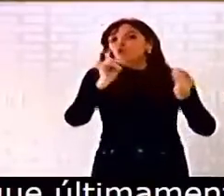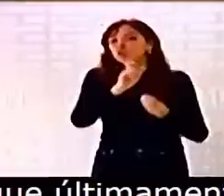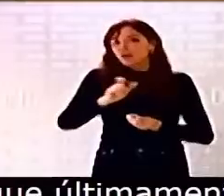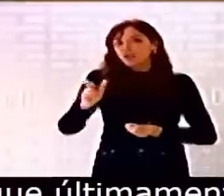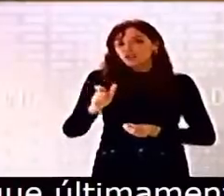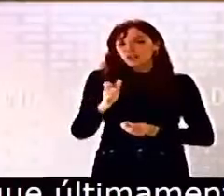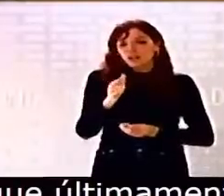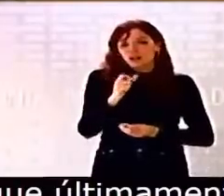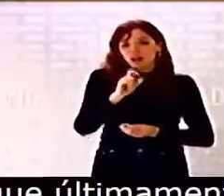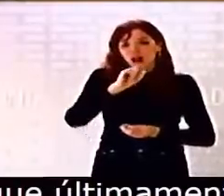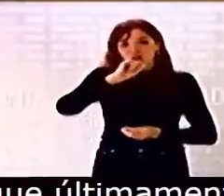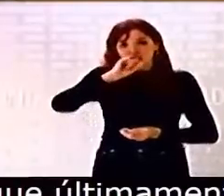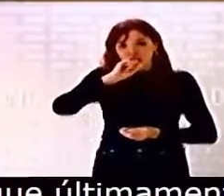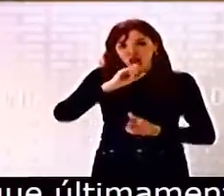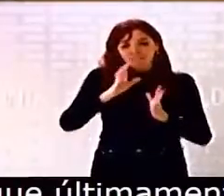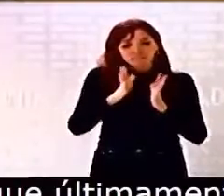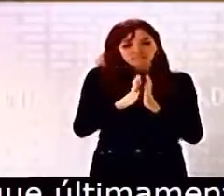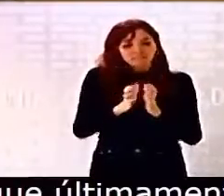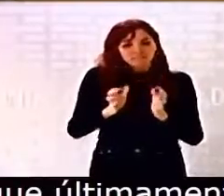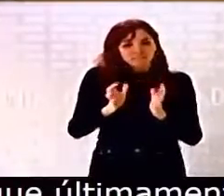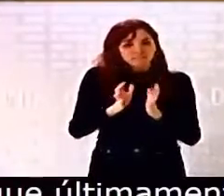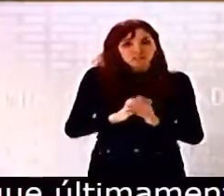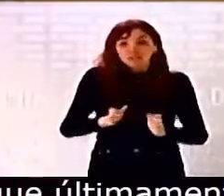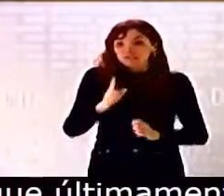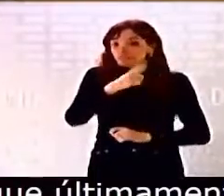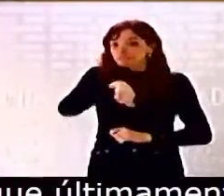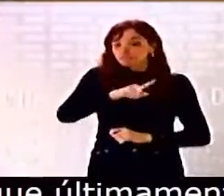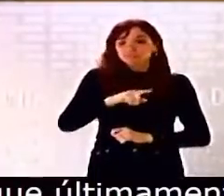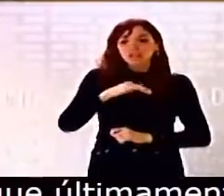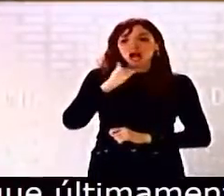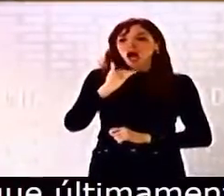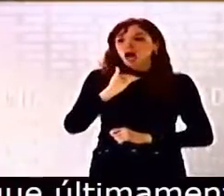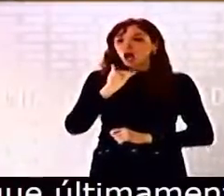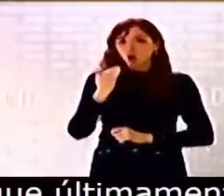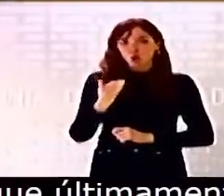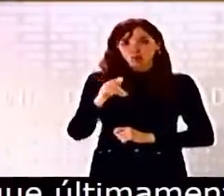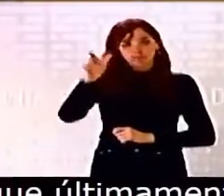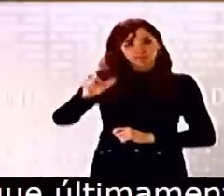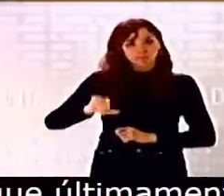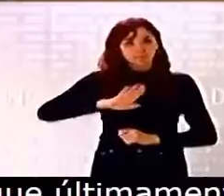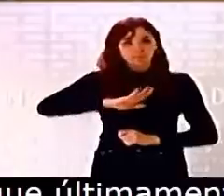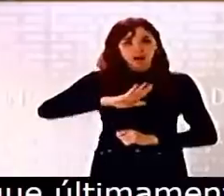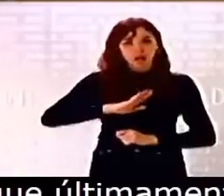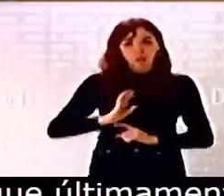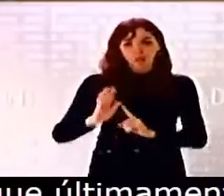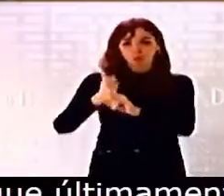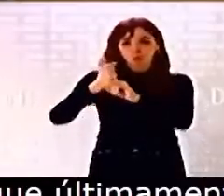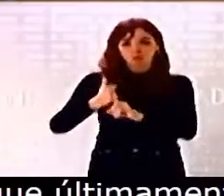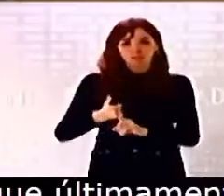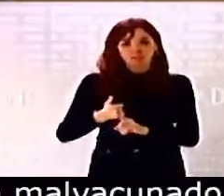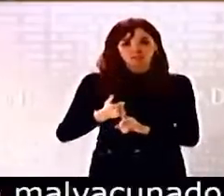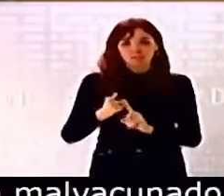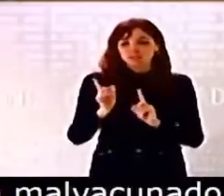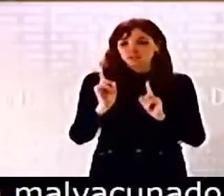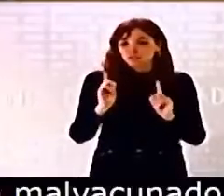deseando ir a la caza de un mal vacunado, que son una excepción